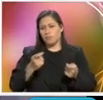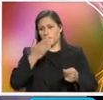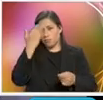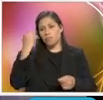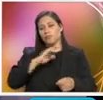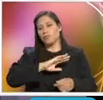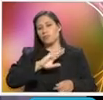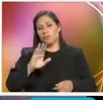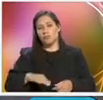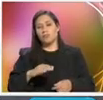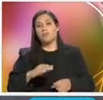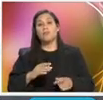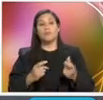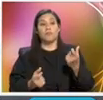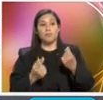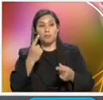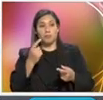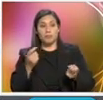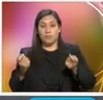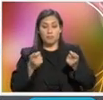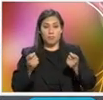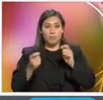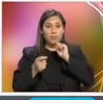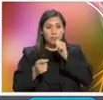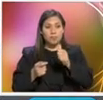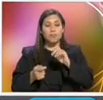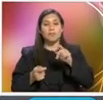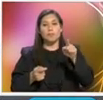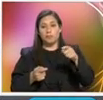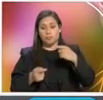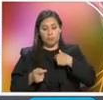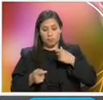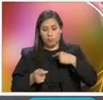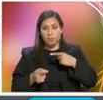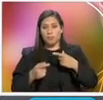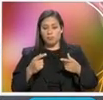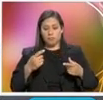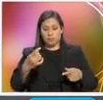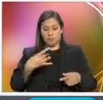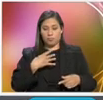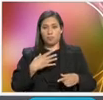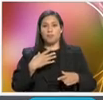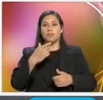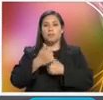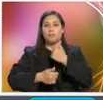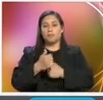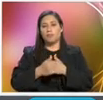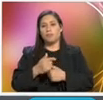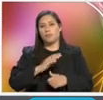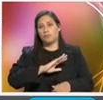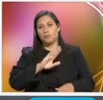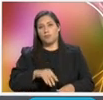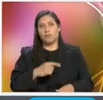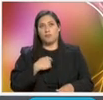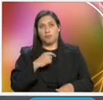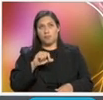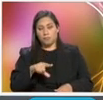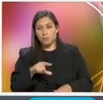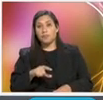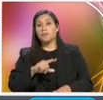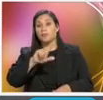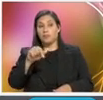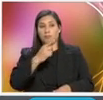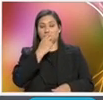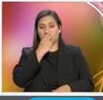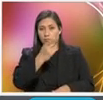terminaron muertos. Muchos Sí. no lo supieron manejar y terminaron, ellos mismos se boicotearon la carrera que tenían. Y como bien dices, después